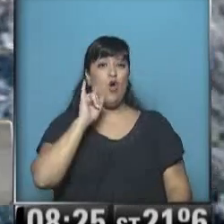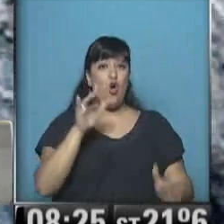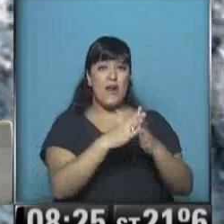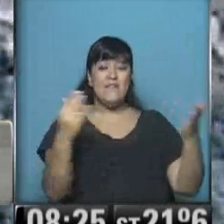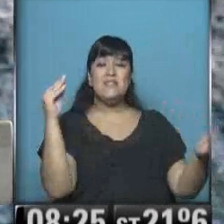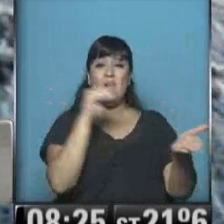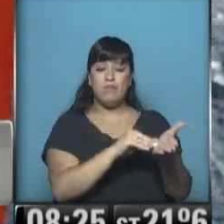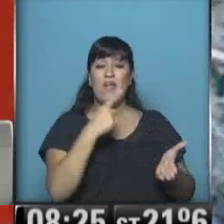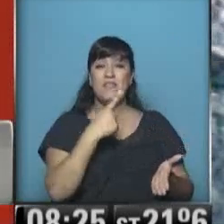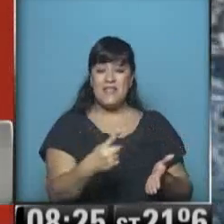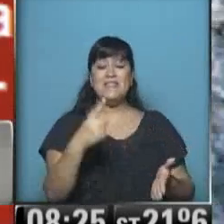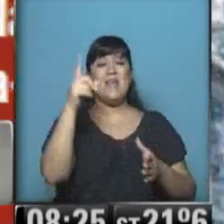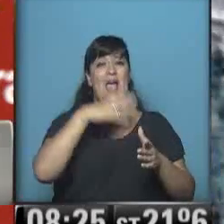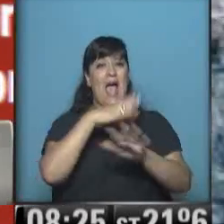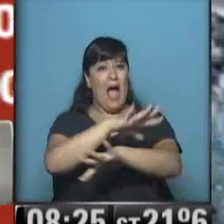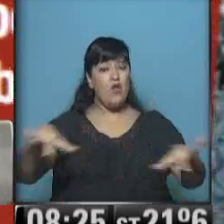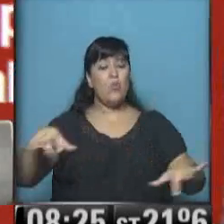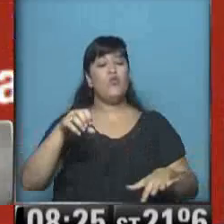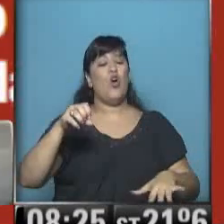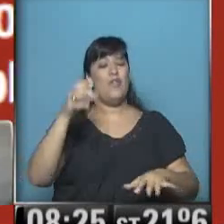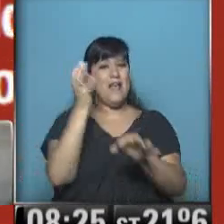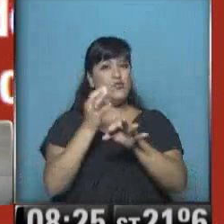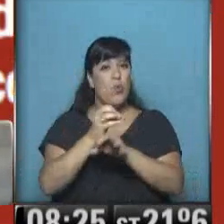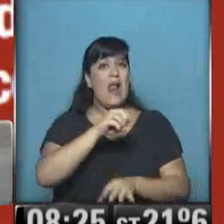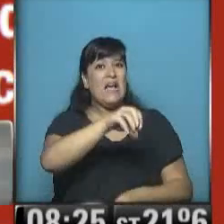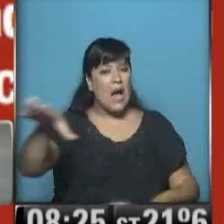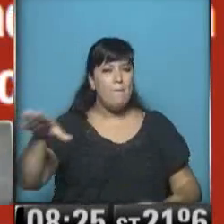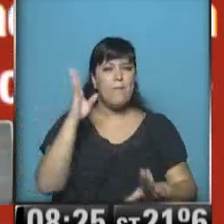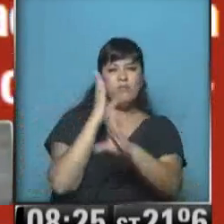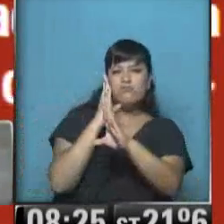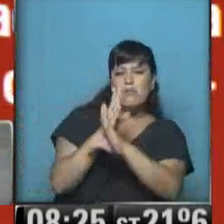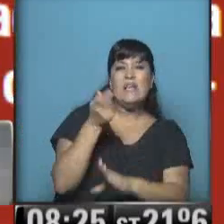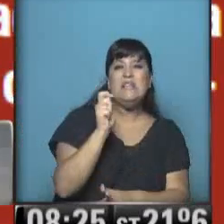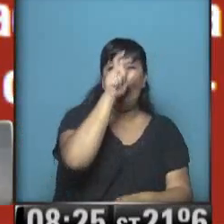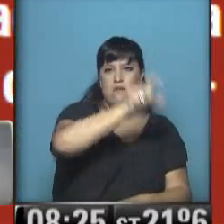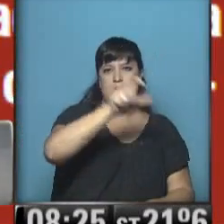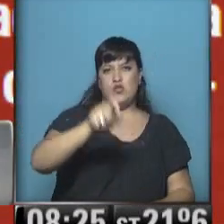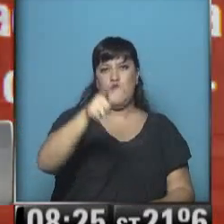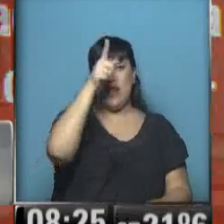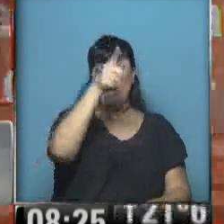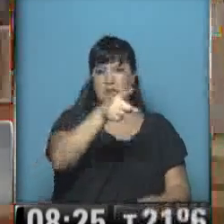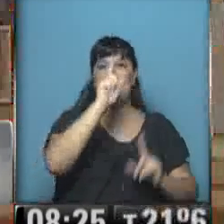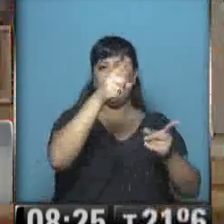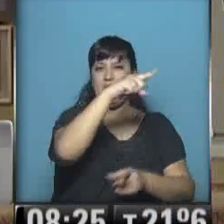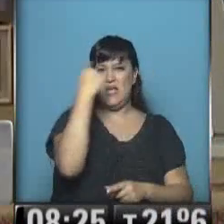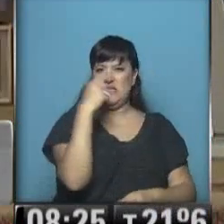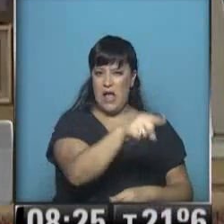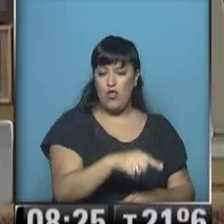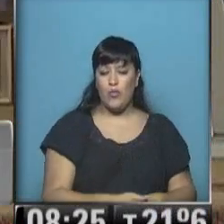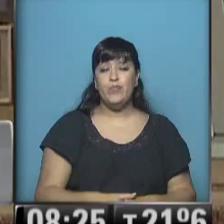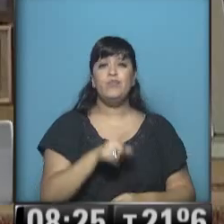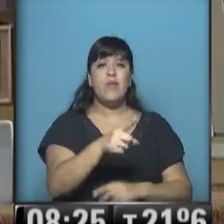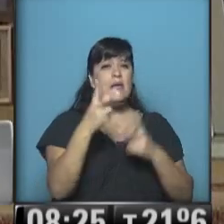los alumnos de la Escuela Rural Isidro Burgos fueron monitoreados por agentes estatales y federales. La